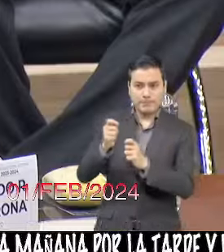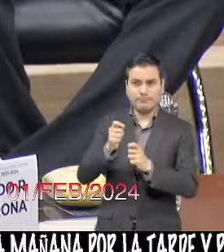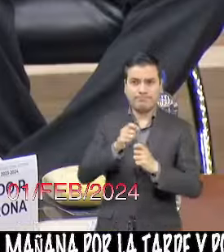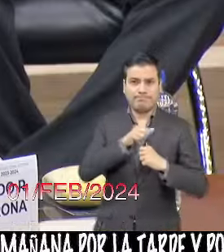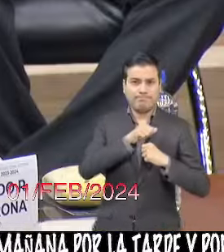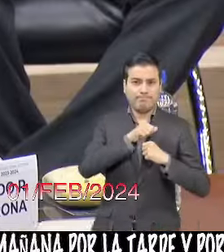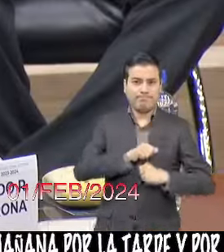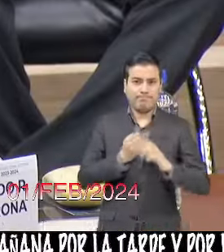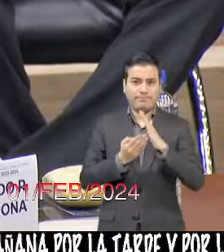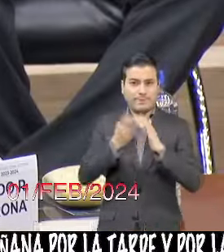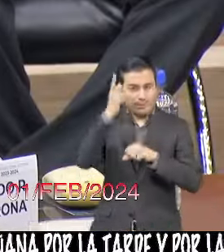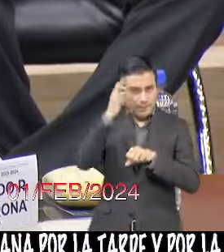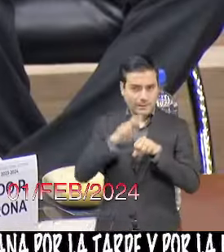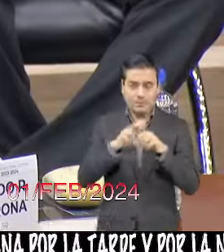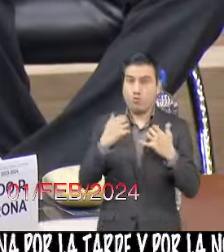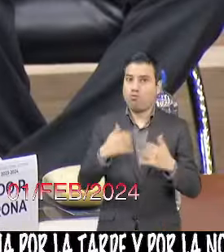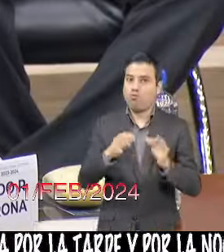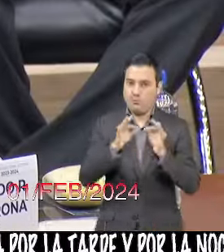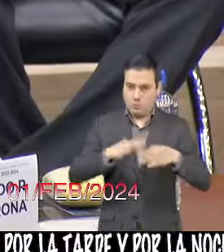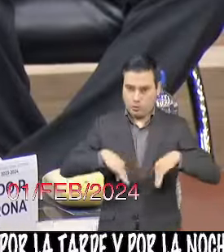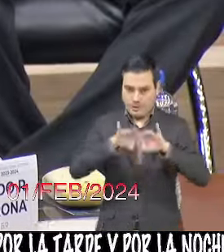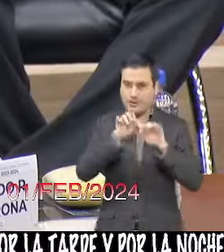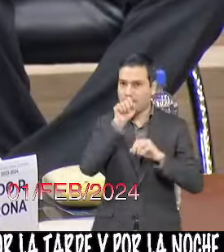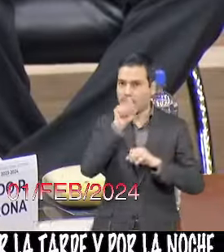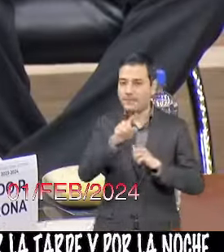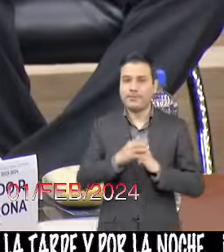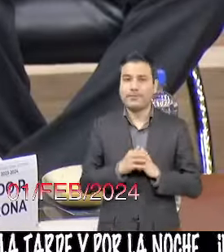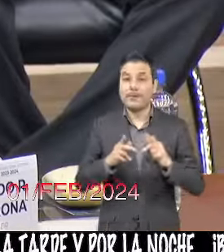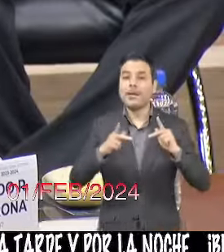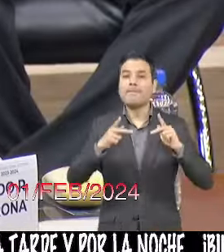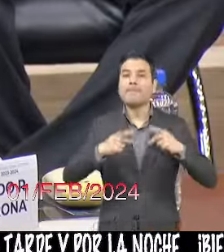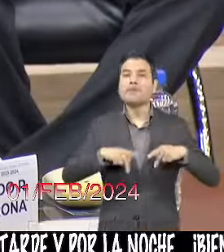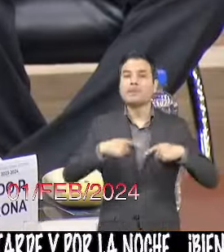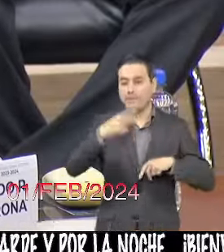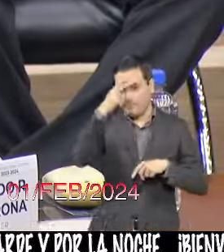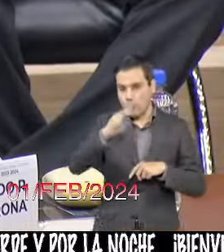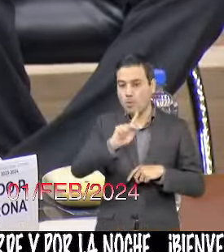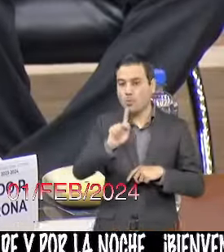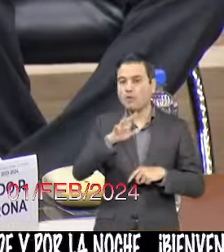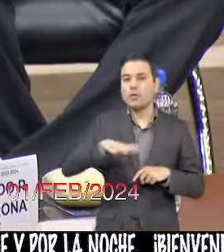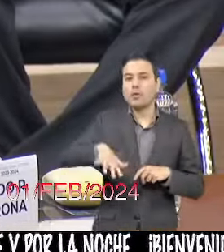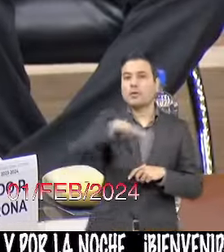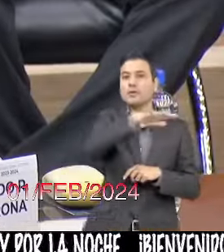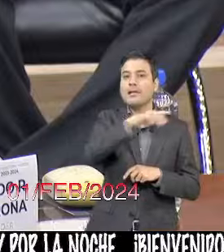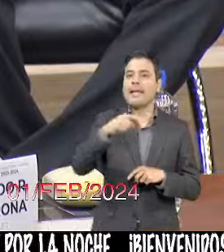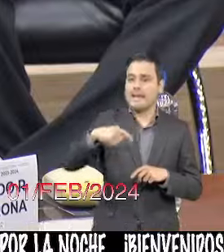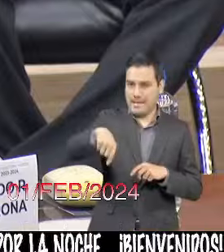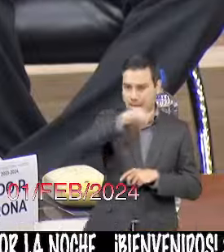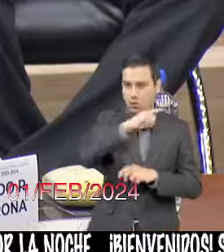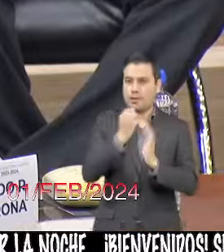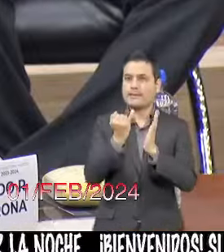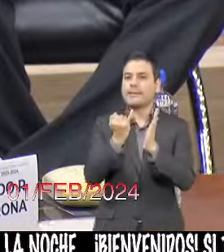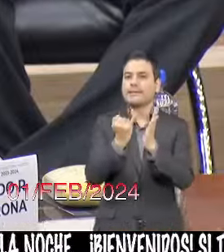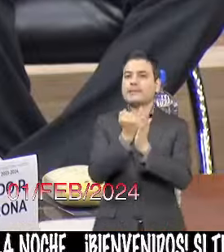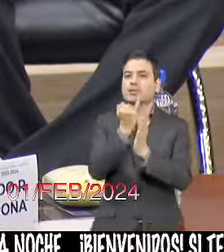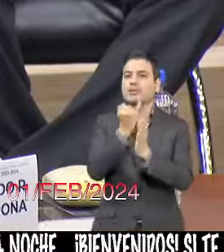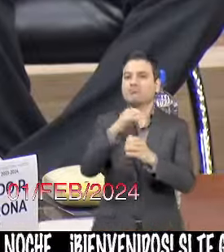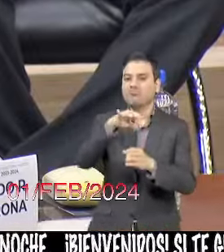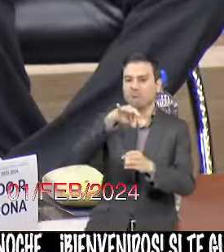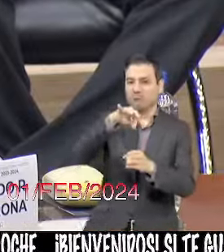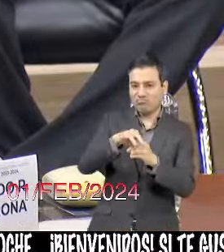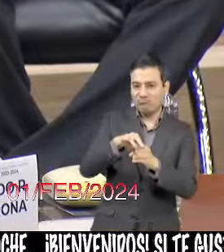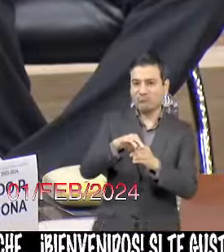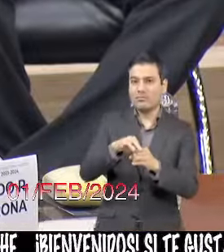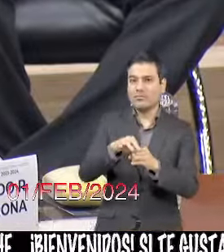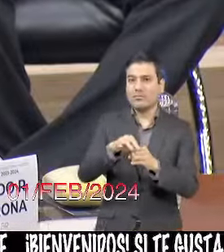participar en las mesas de casilla, pero que sobre todo será el pueblo de México el que con su voto determine si continúa la